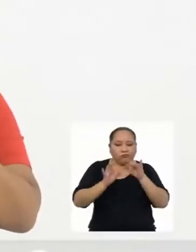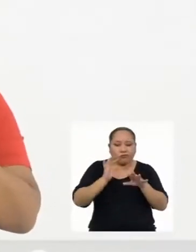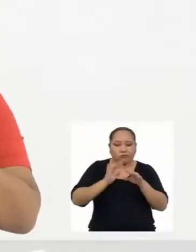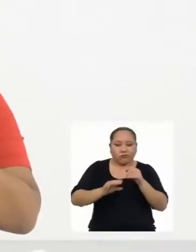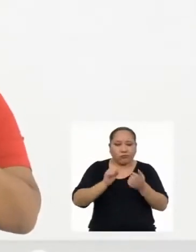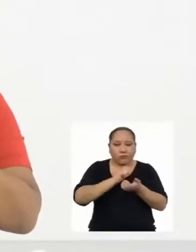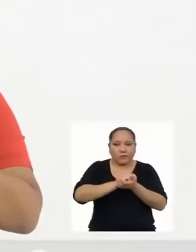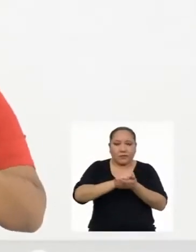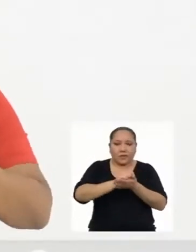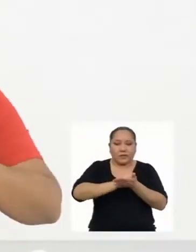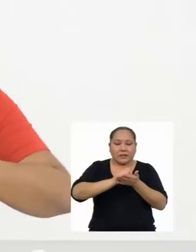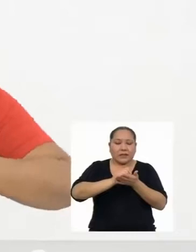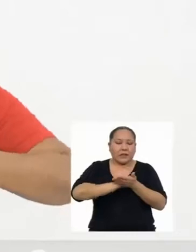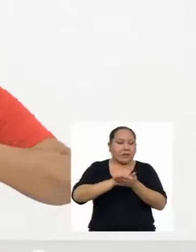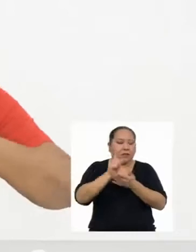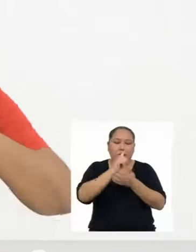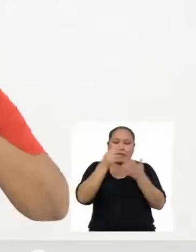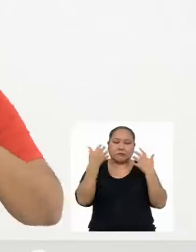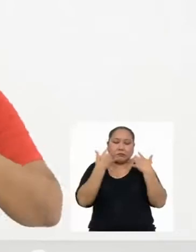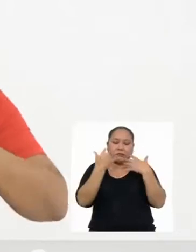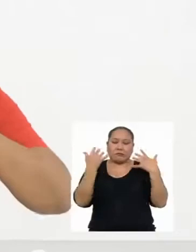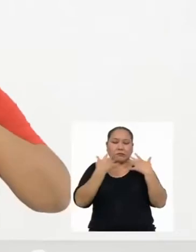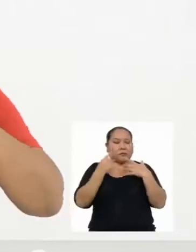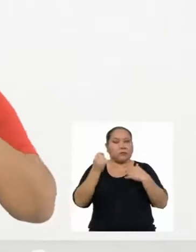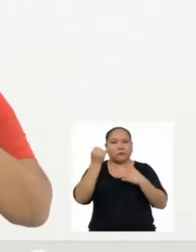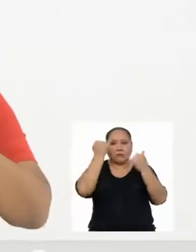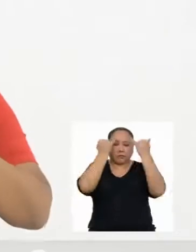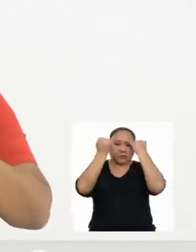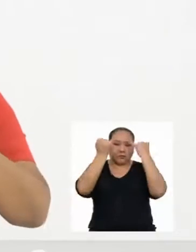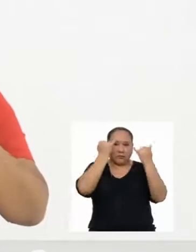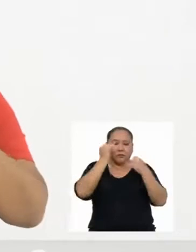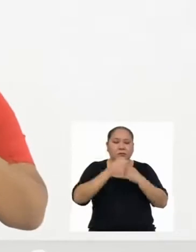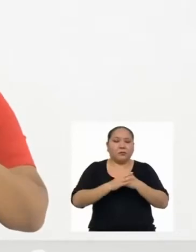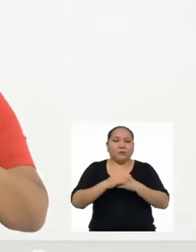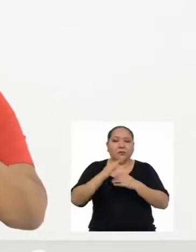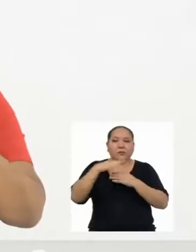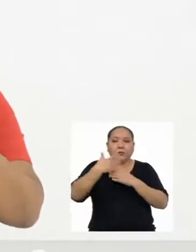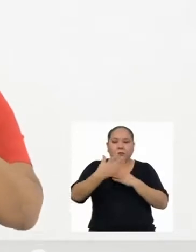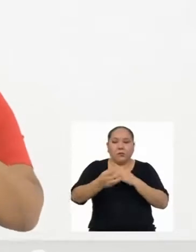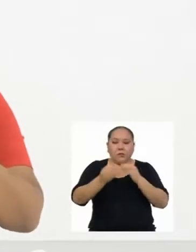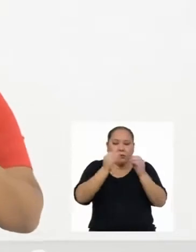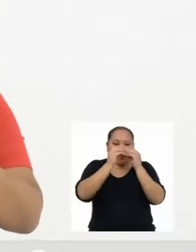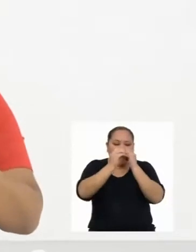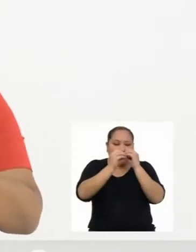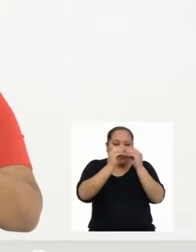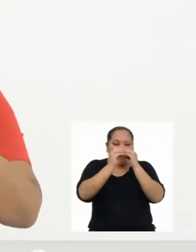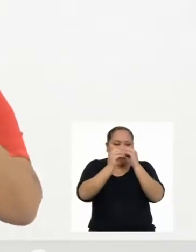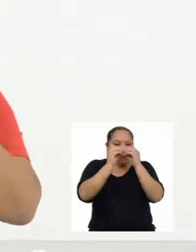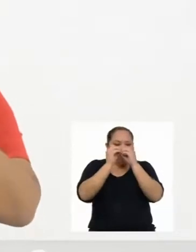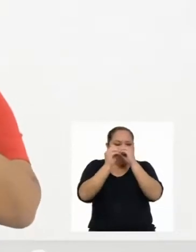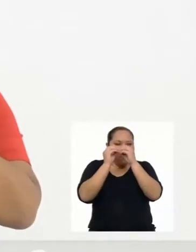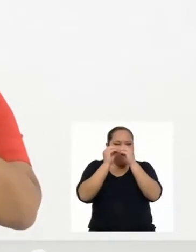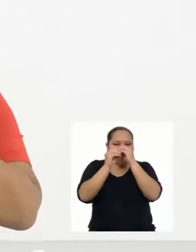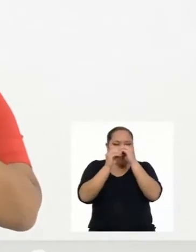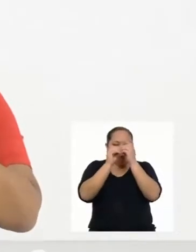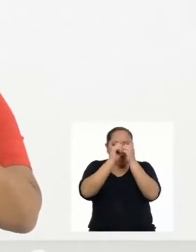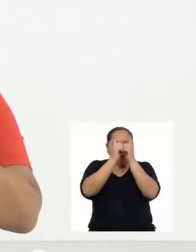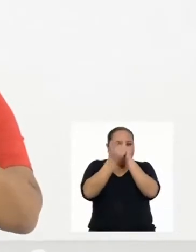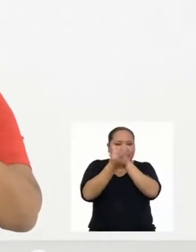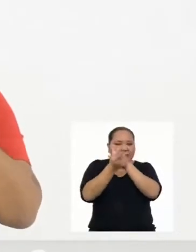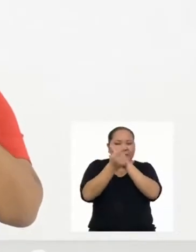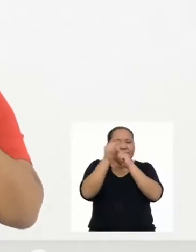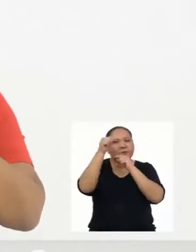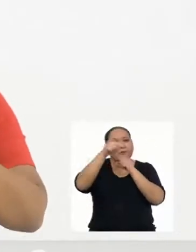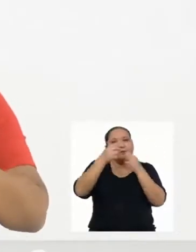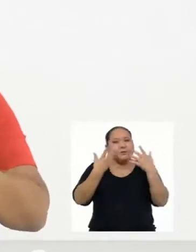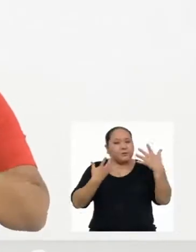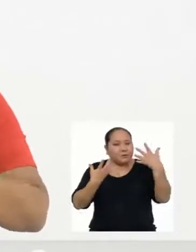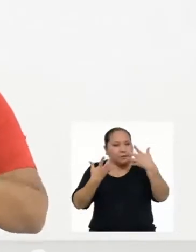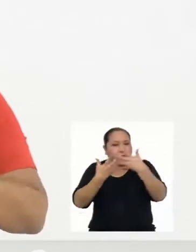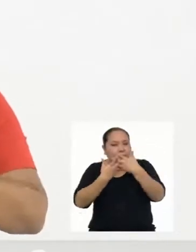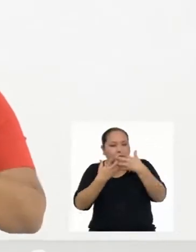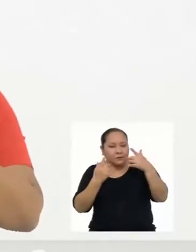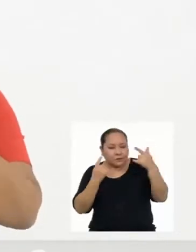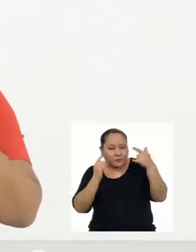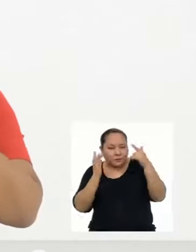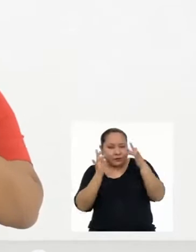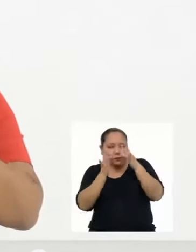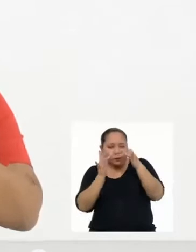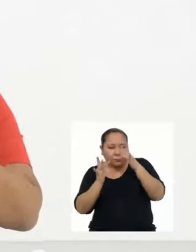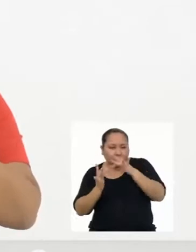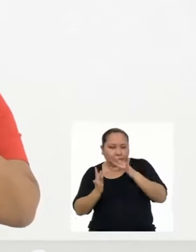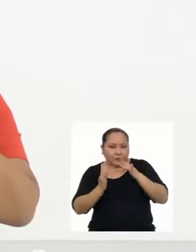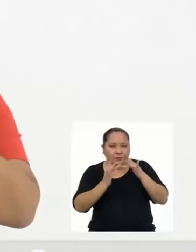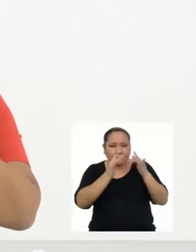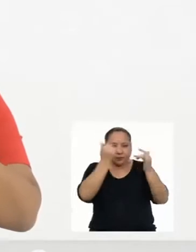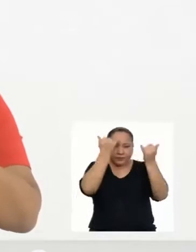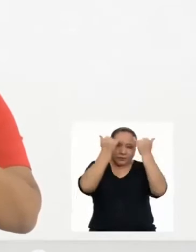ideas generales. Luego haremos los ajustes y cambios necesarios para conectar las ideas entre sí